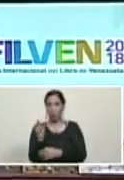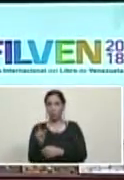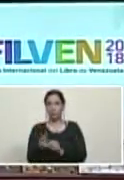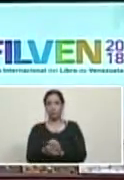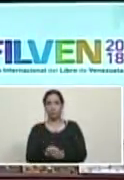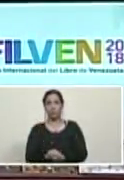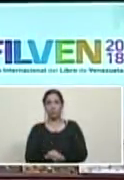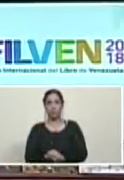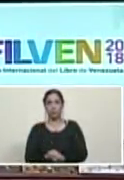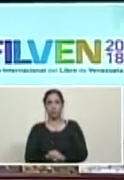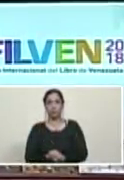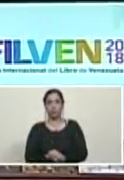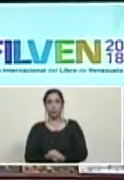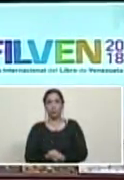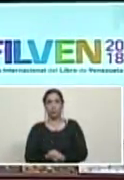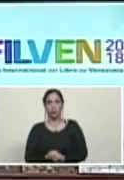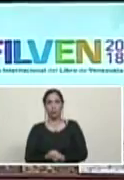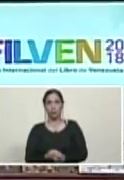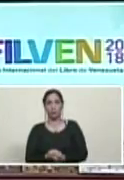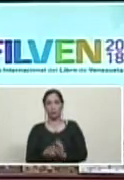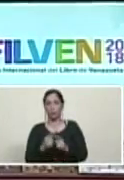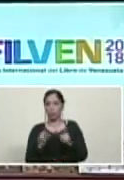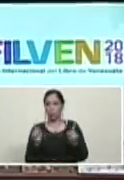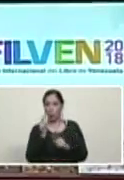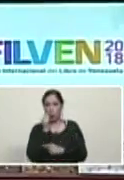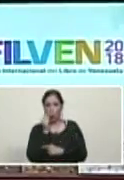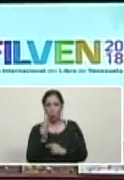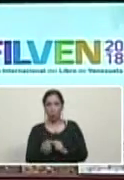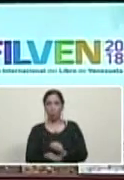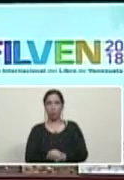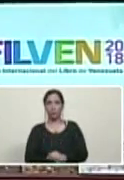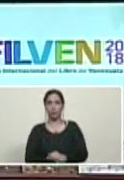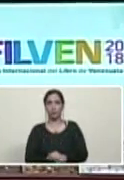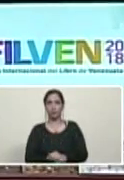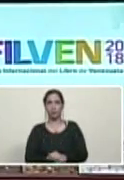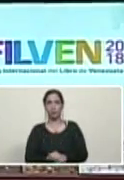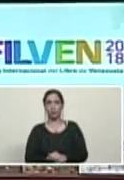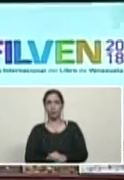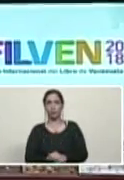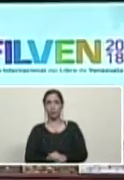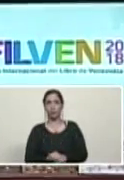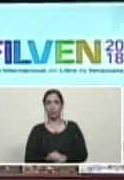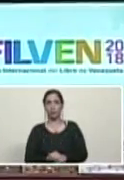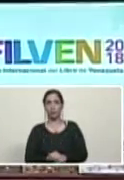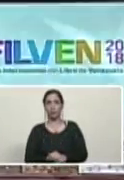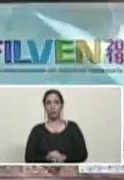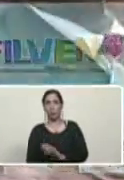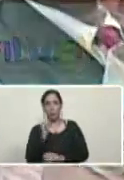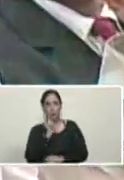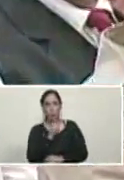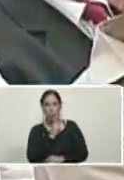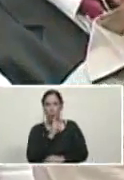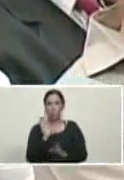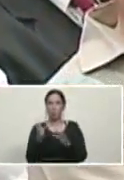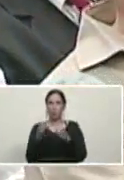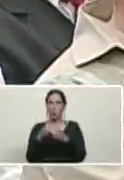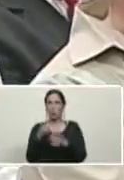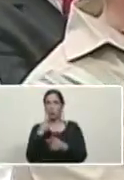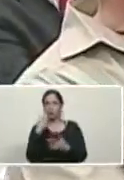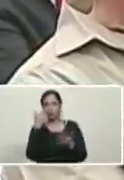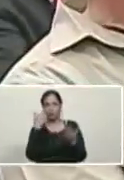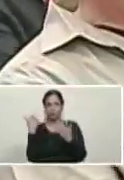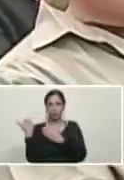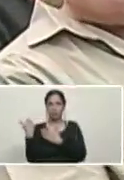Márquez, Enrique Hernández de Jesús, Pedro Calzadilla, Alpillo, Guillermo Barreto, Luis Alberto Crespo,